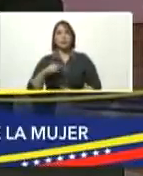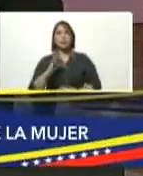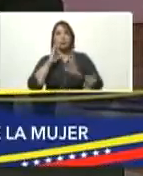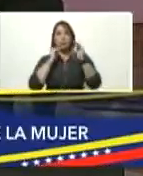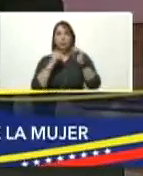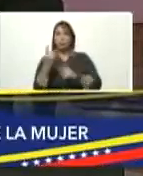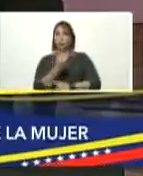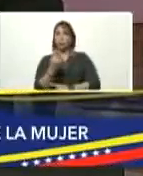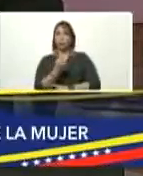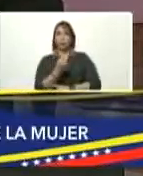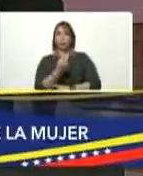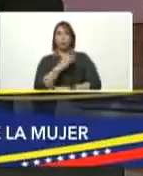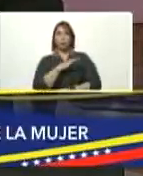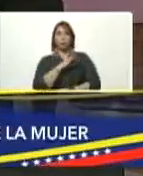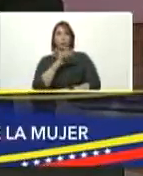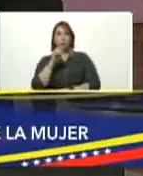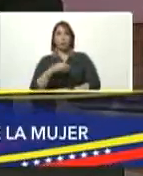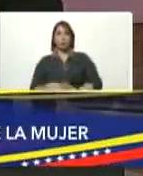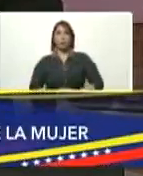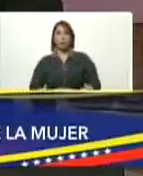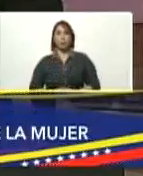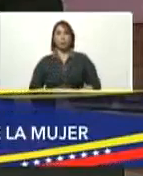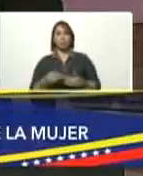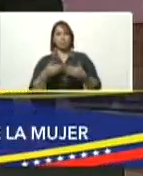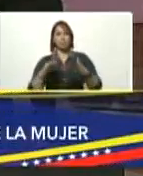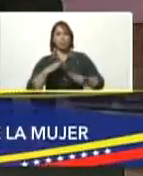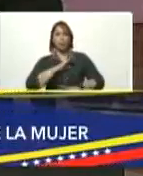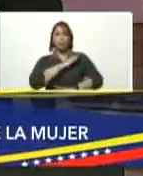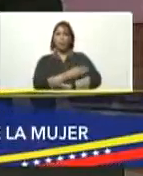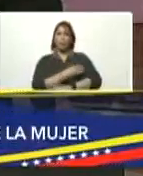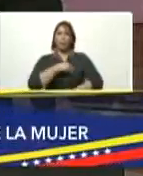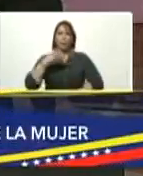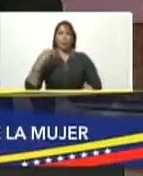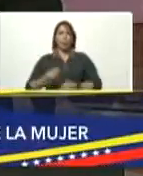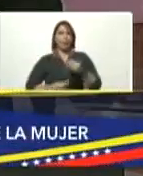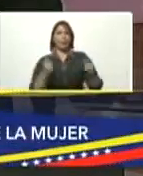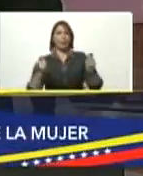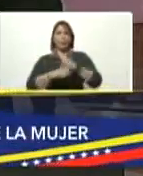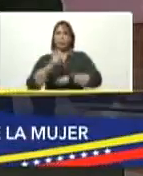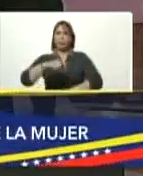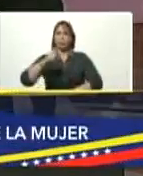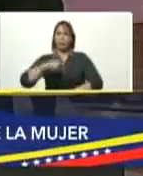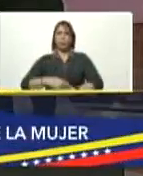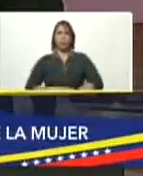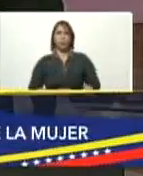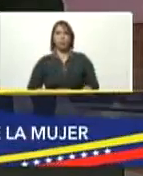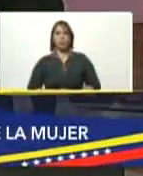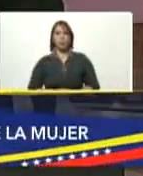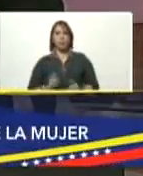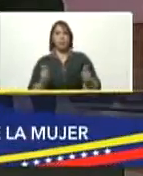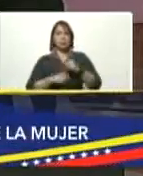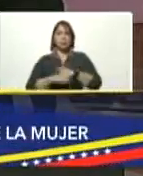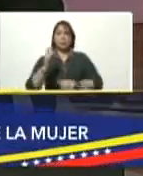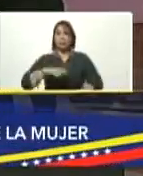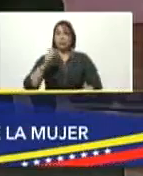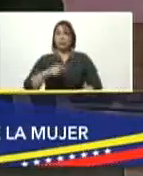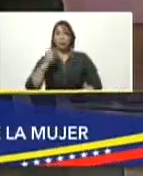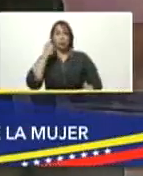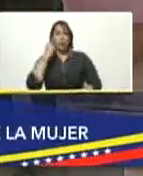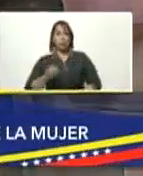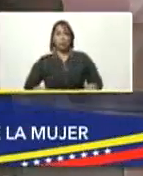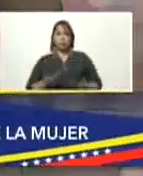no solamente en lo social, sino que también le dé la fuerza espiritual para hacer los cambios que merece, los cambios que merece como mujer que